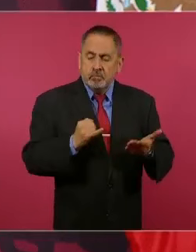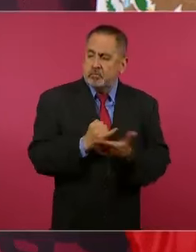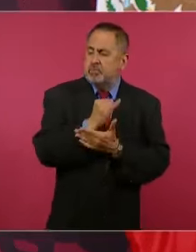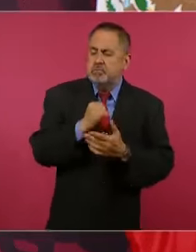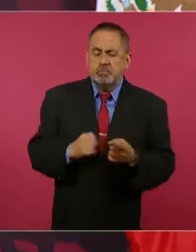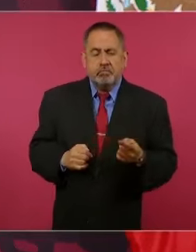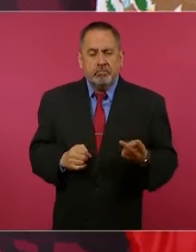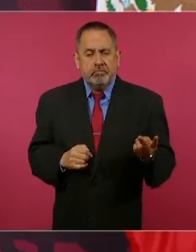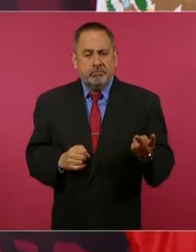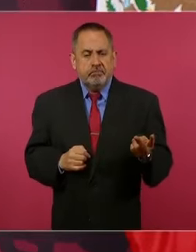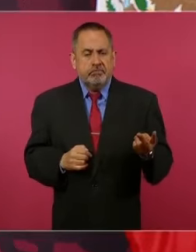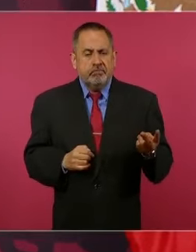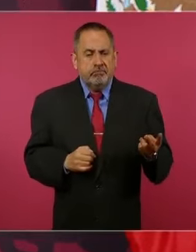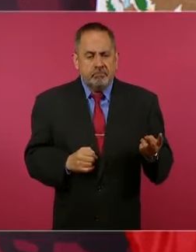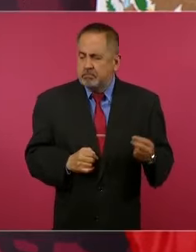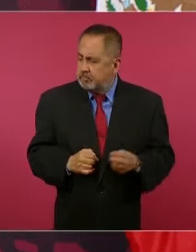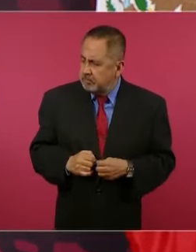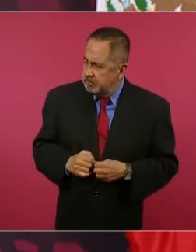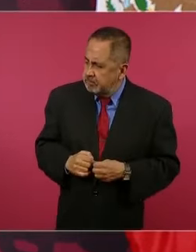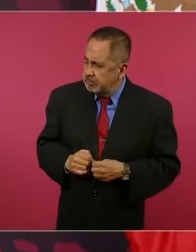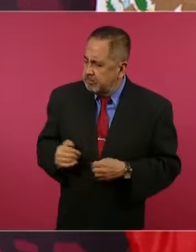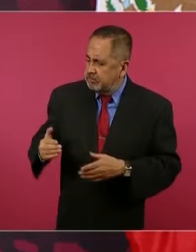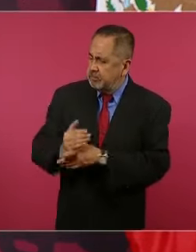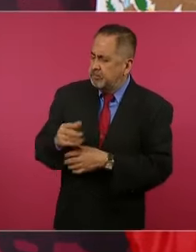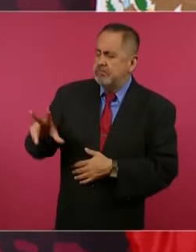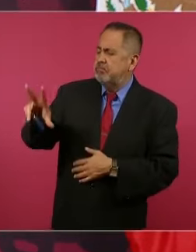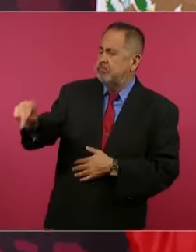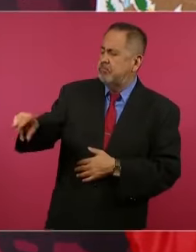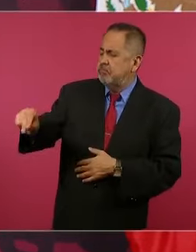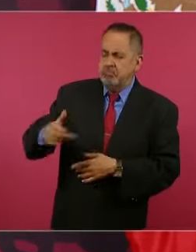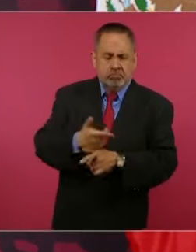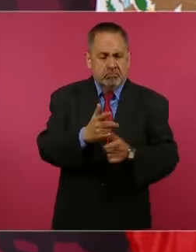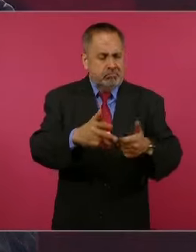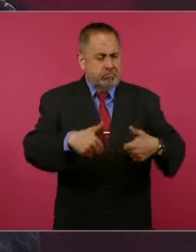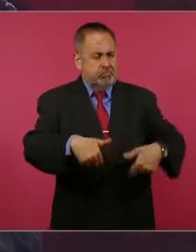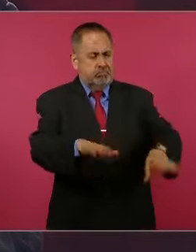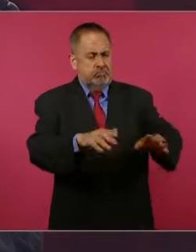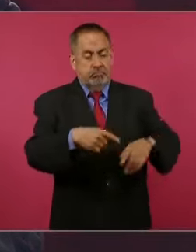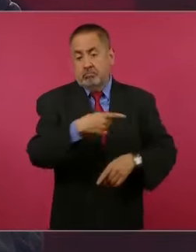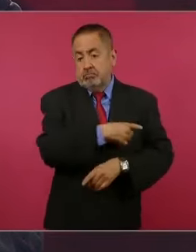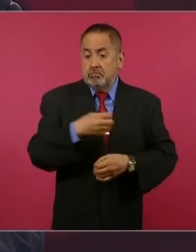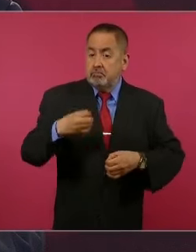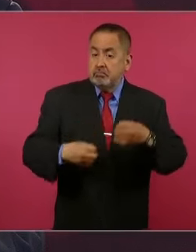decide no hay ejercicio de la acción